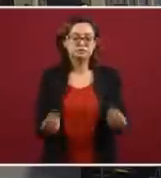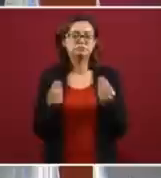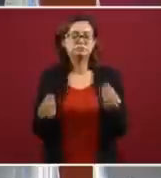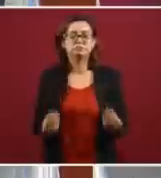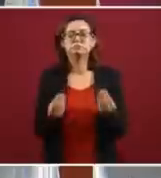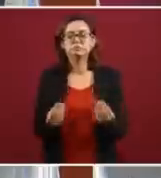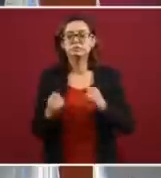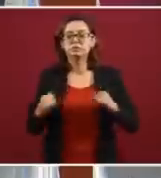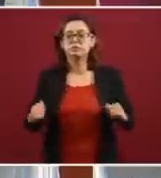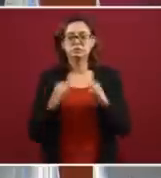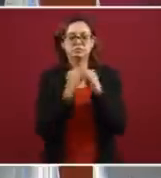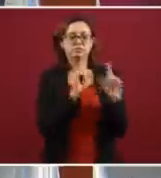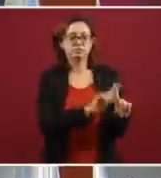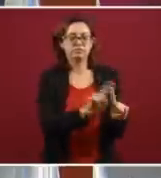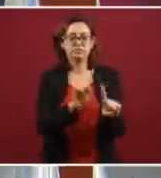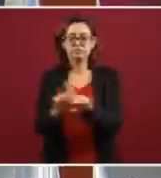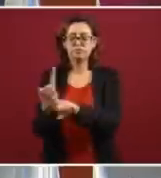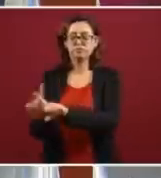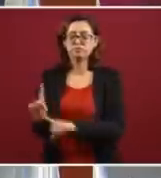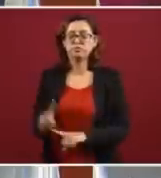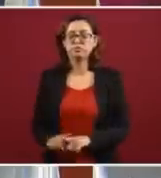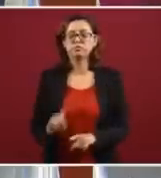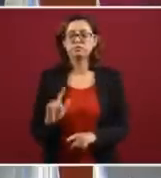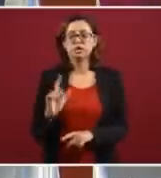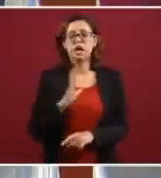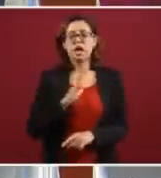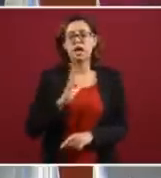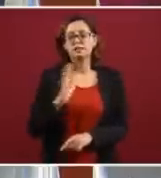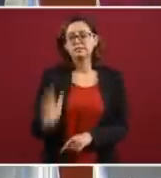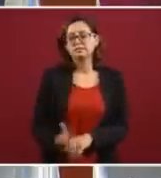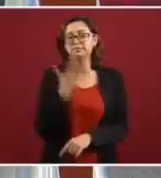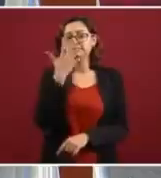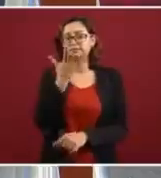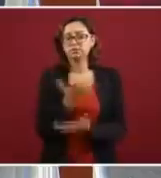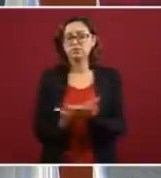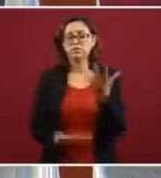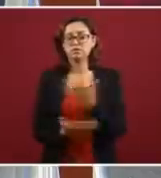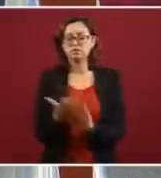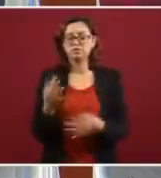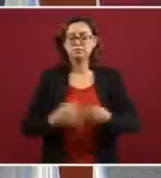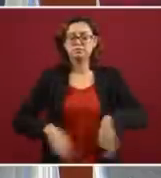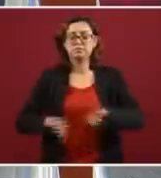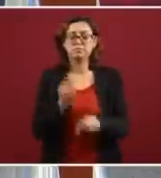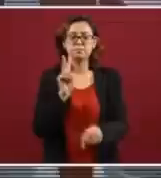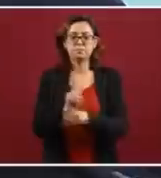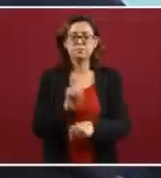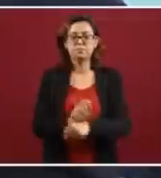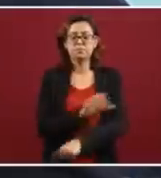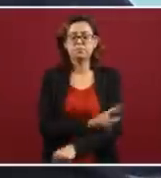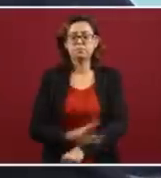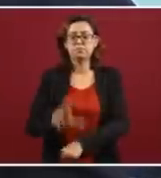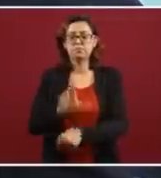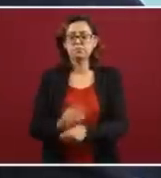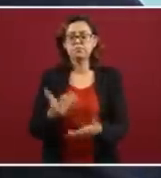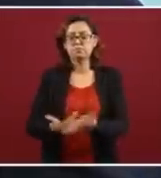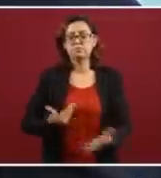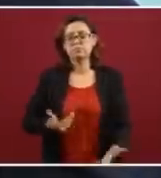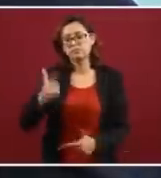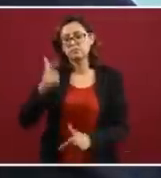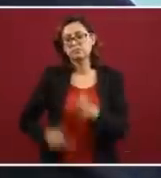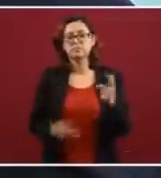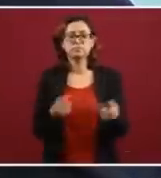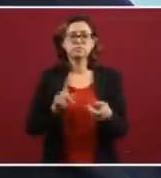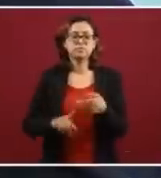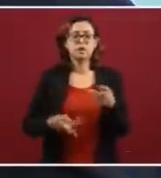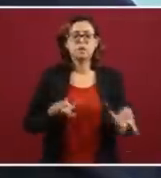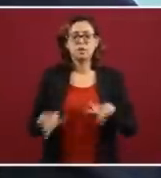estas instituciones, cinco acciones prioritarias: el monitoreo, la coordinación, la prevención, la preparación